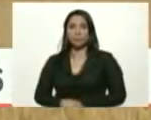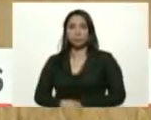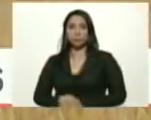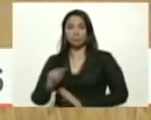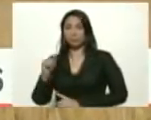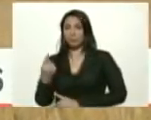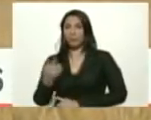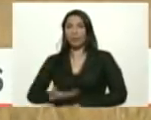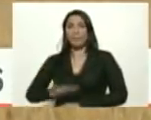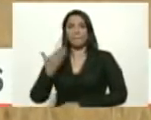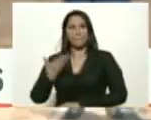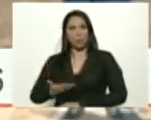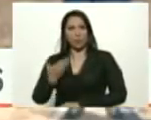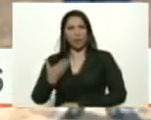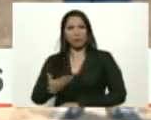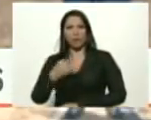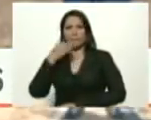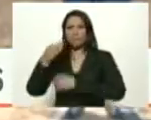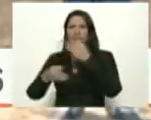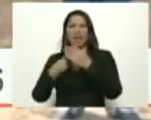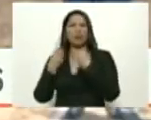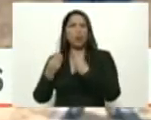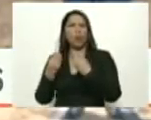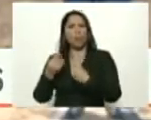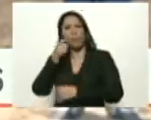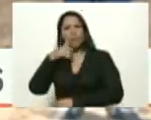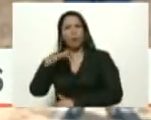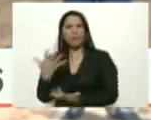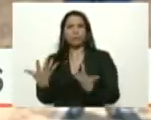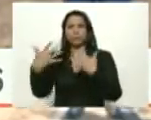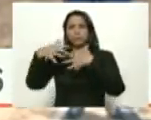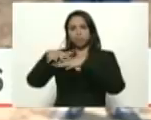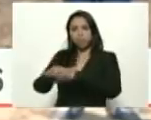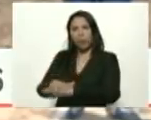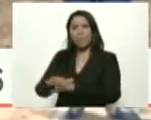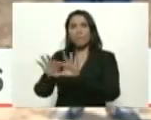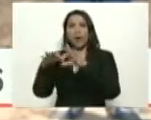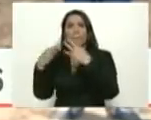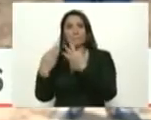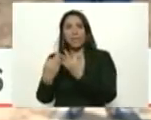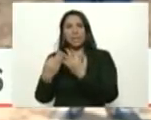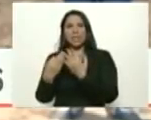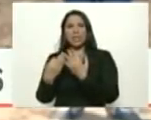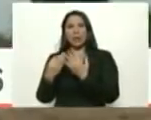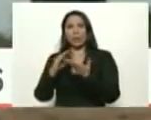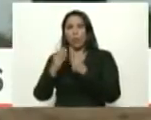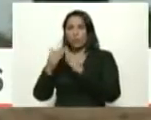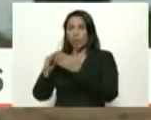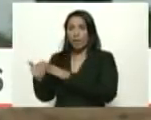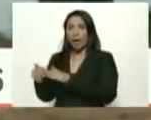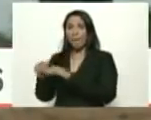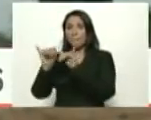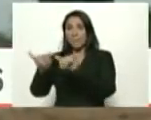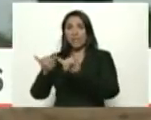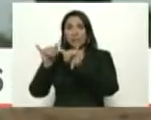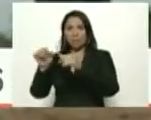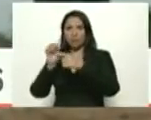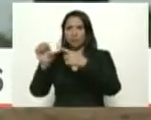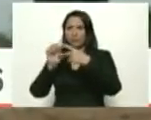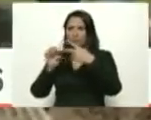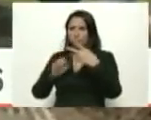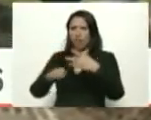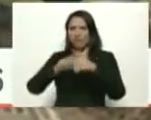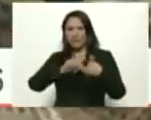primario es importante significar, presidente, cómo el pueblo se ha integrado en familia, en comunidad, con sus propios elementos, la escardilla,